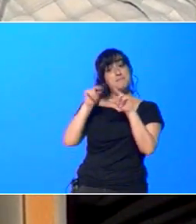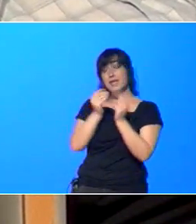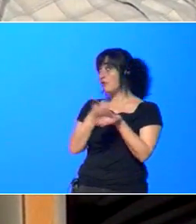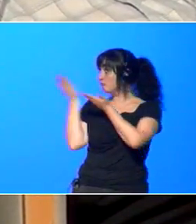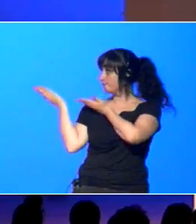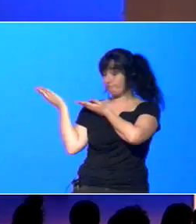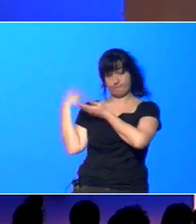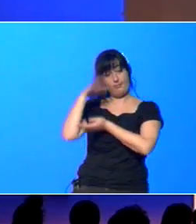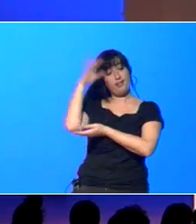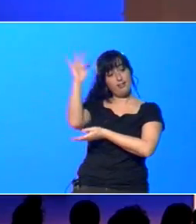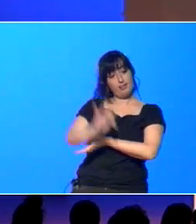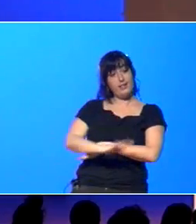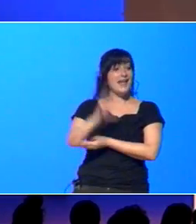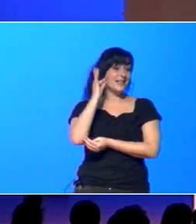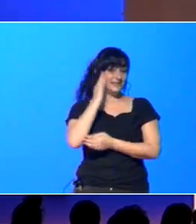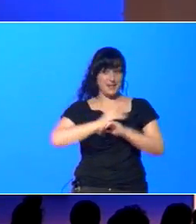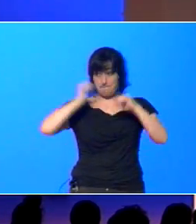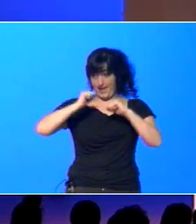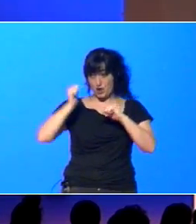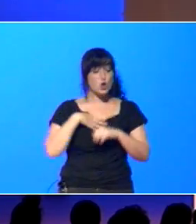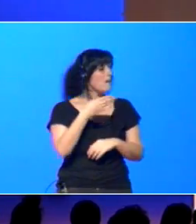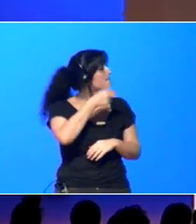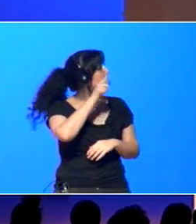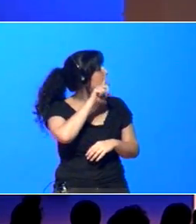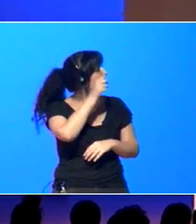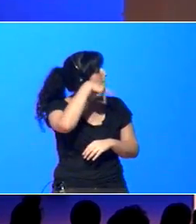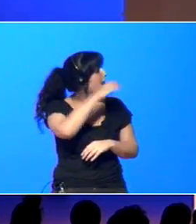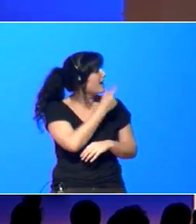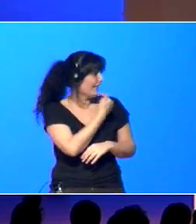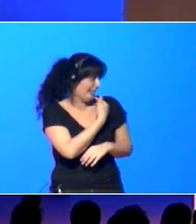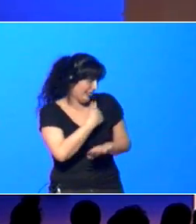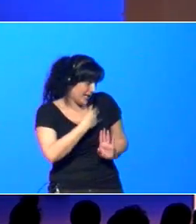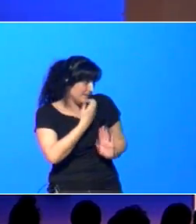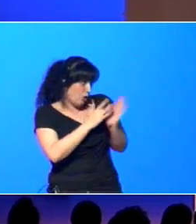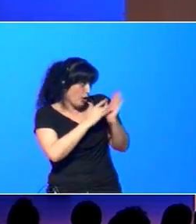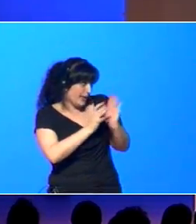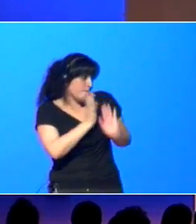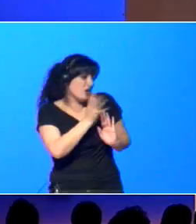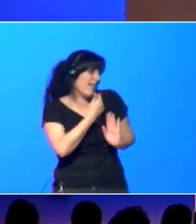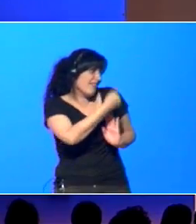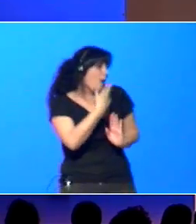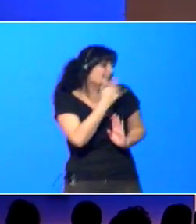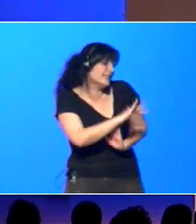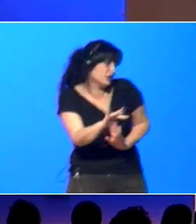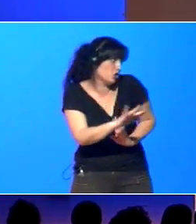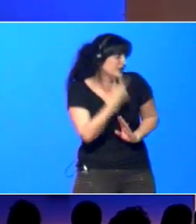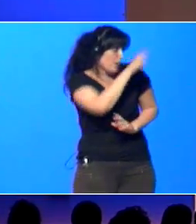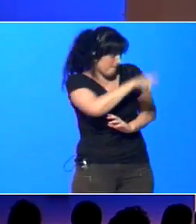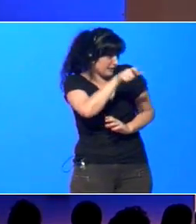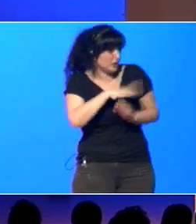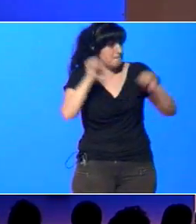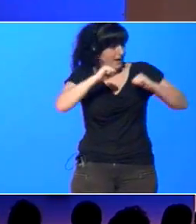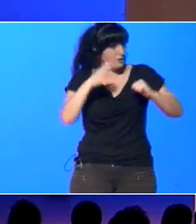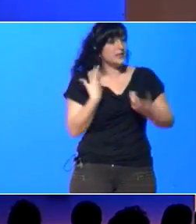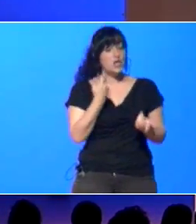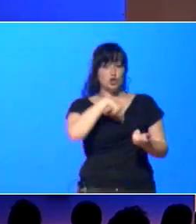chica mayor, Blanca, me corrige si les llamo niños a las personas mayores, que ayer me llamaste la atención y gracias, porque les vemos como niños,